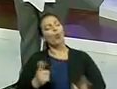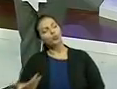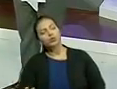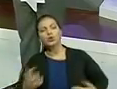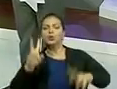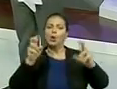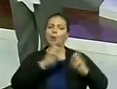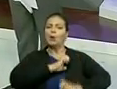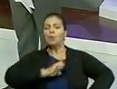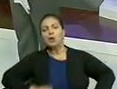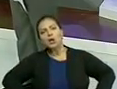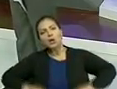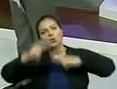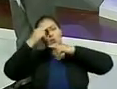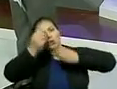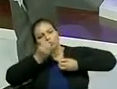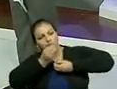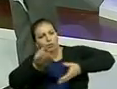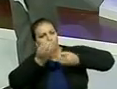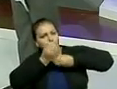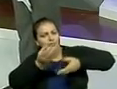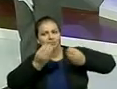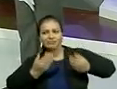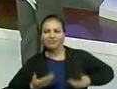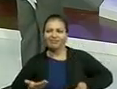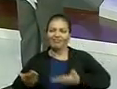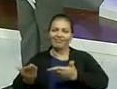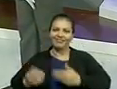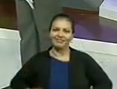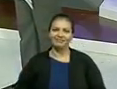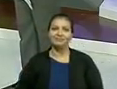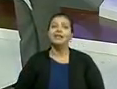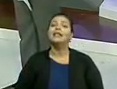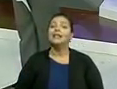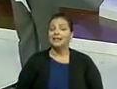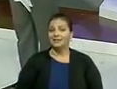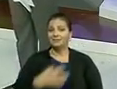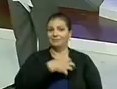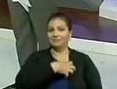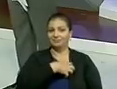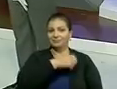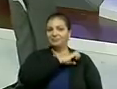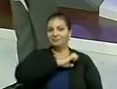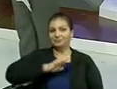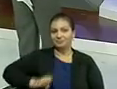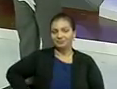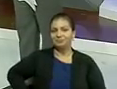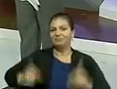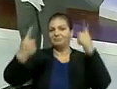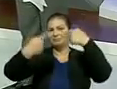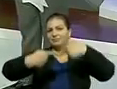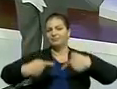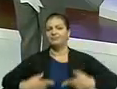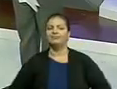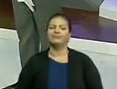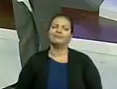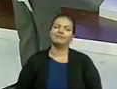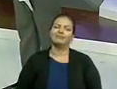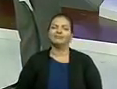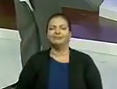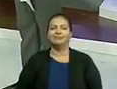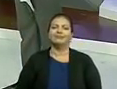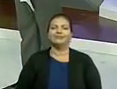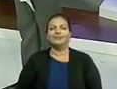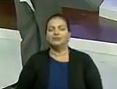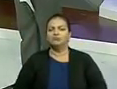se acabó el clásico, sí, señor. Ahí estaba ya. Y no hubo reacción de Barcelona de ninguna manera. Los cambios no me gustaron de Leo Ramos. Bueno, ¿sabe